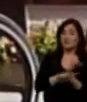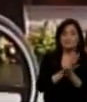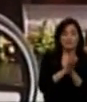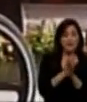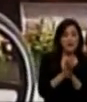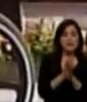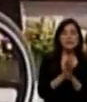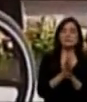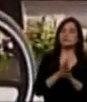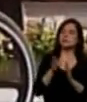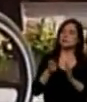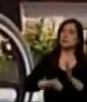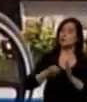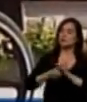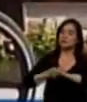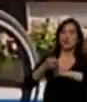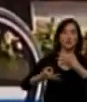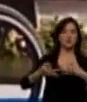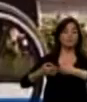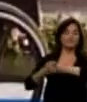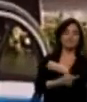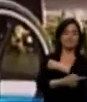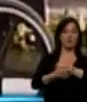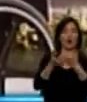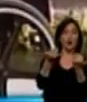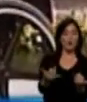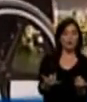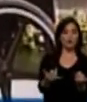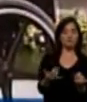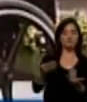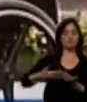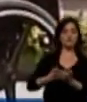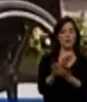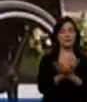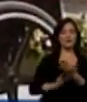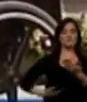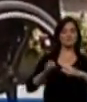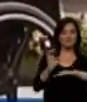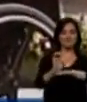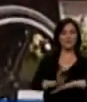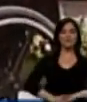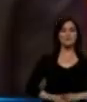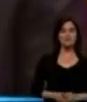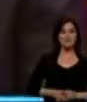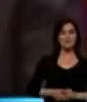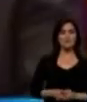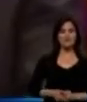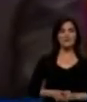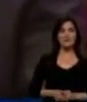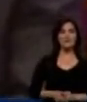lo juzgue. Queda usted constitucional y legalmente posesionado como presidente de los ecuatorianos y